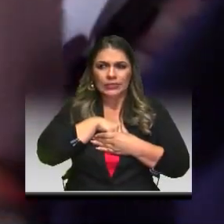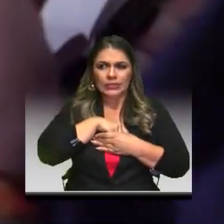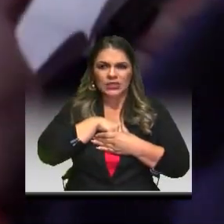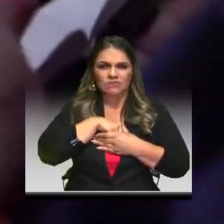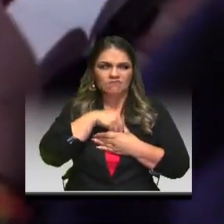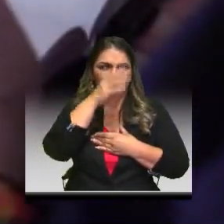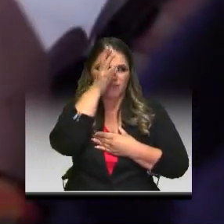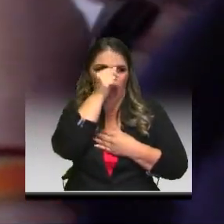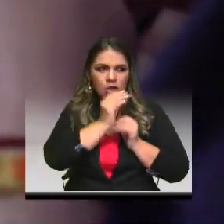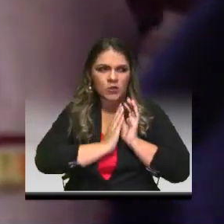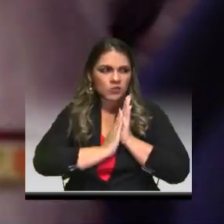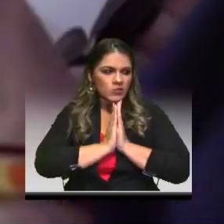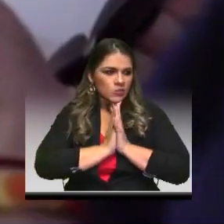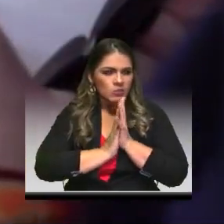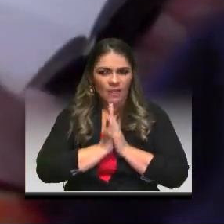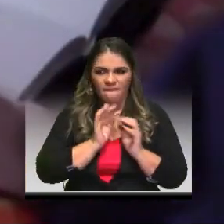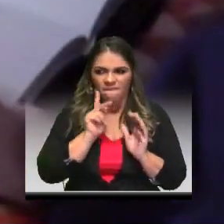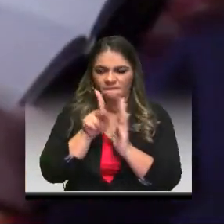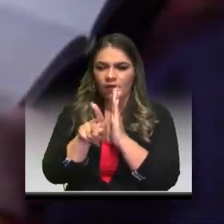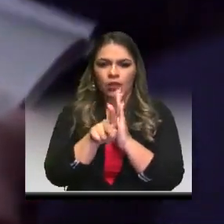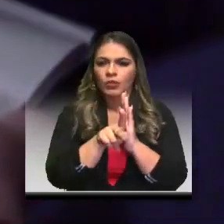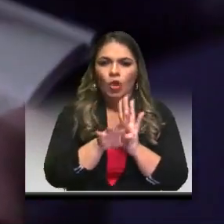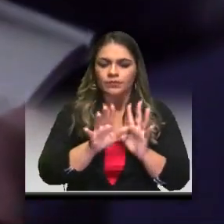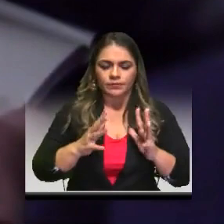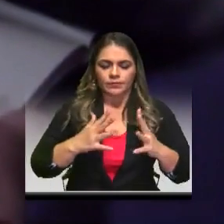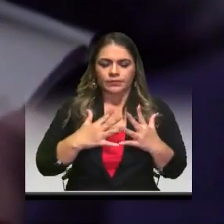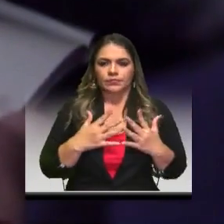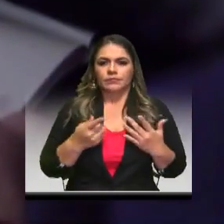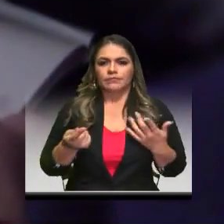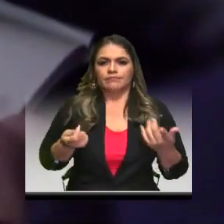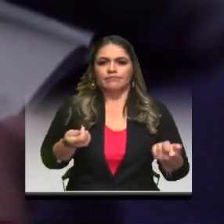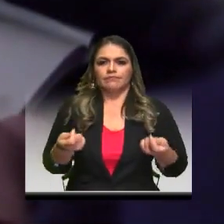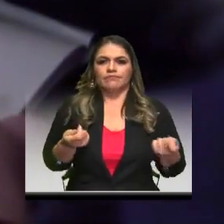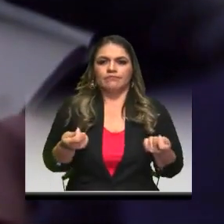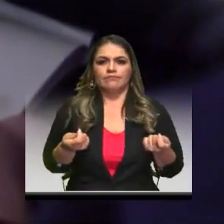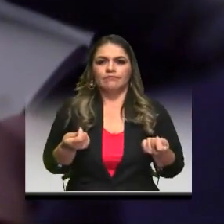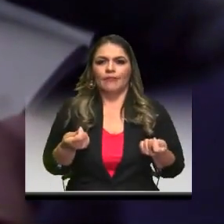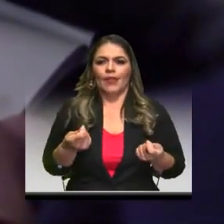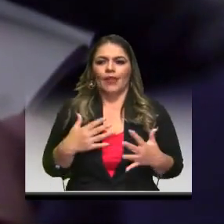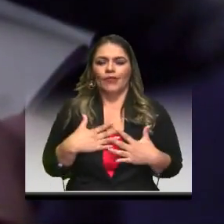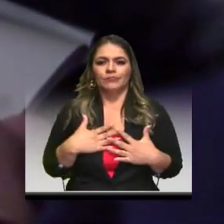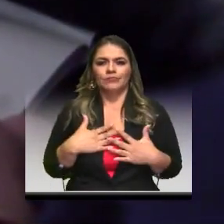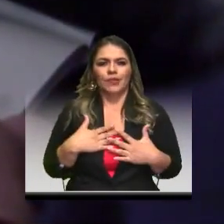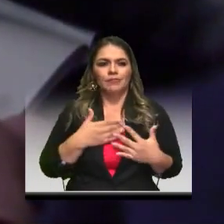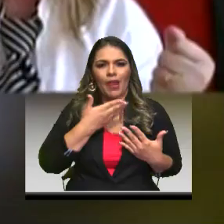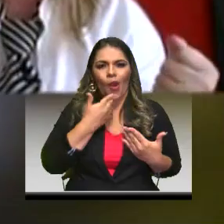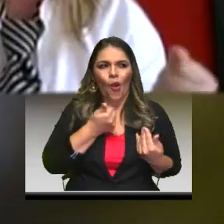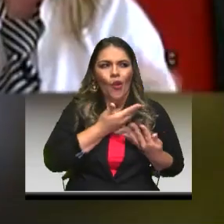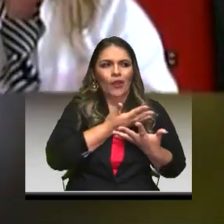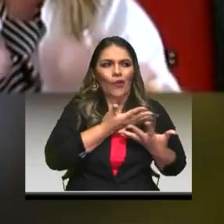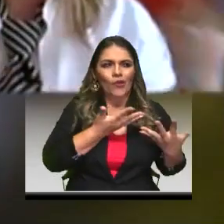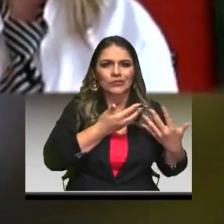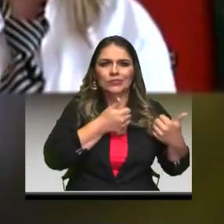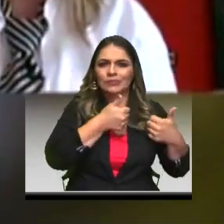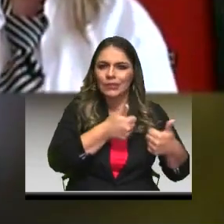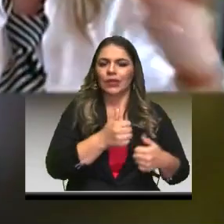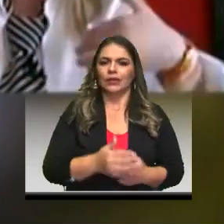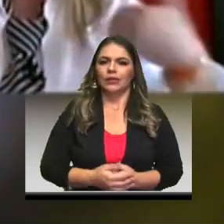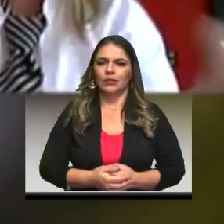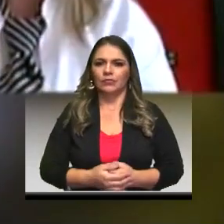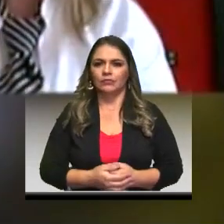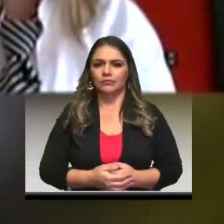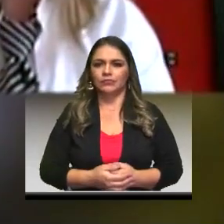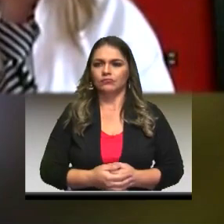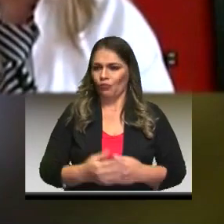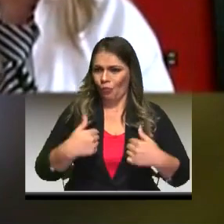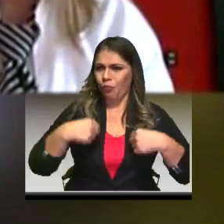que me diferencia a mí de él. En esta necesidad de entendimiento mío por la mente criminal, es el decir, claro,